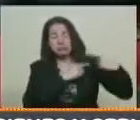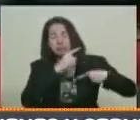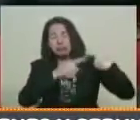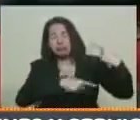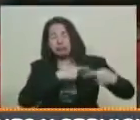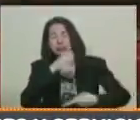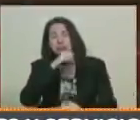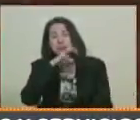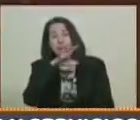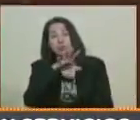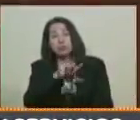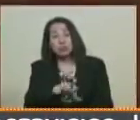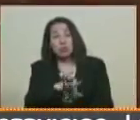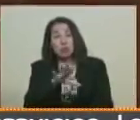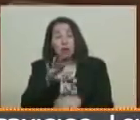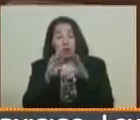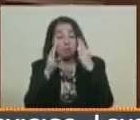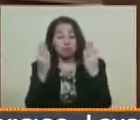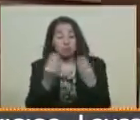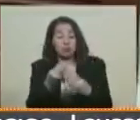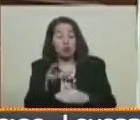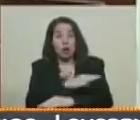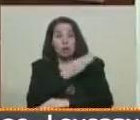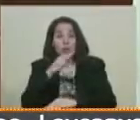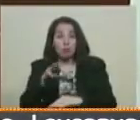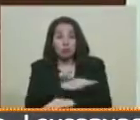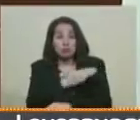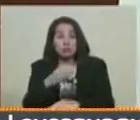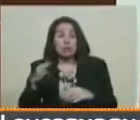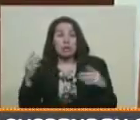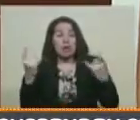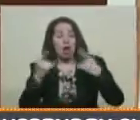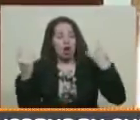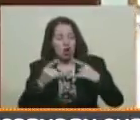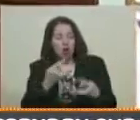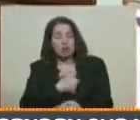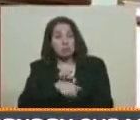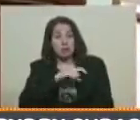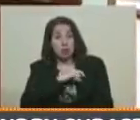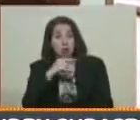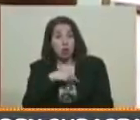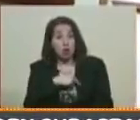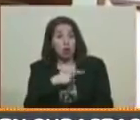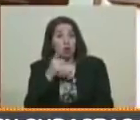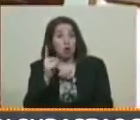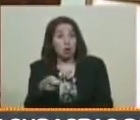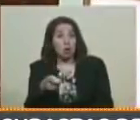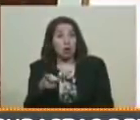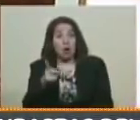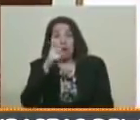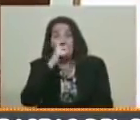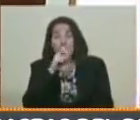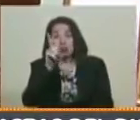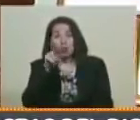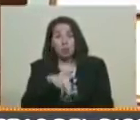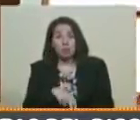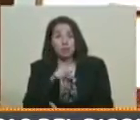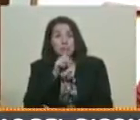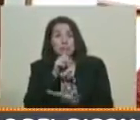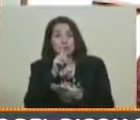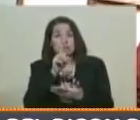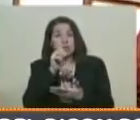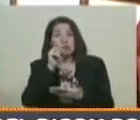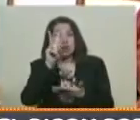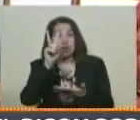del rock y el mundo de la música, sobre todo el rock en español. Y como les comentaba, desde el año